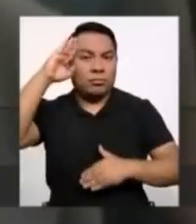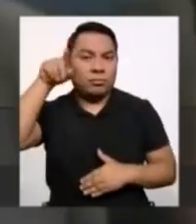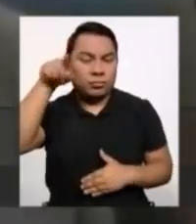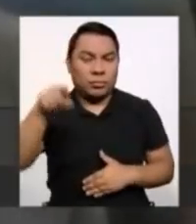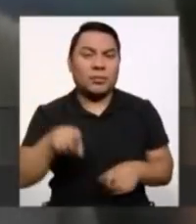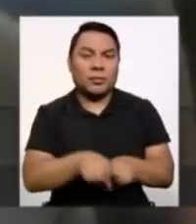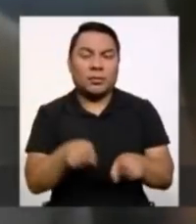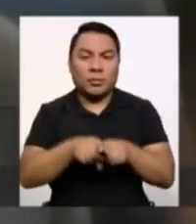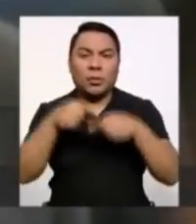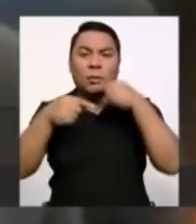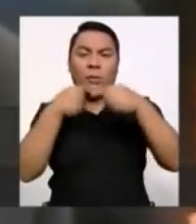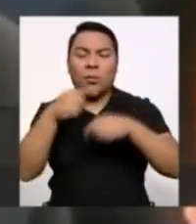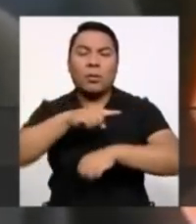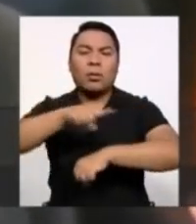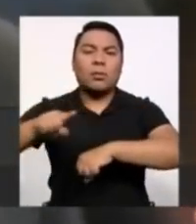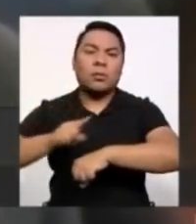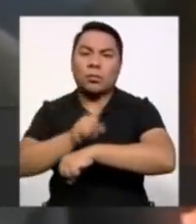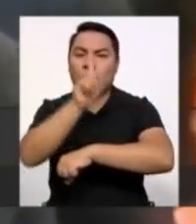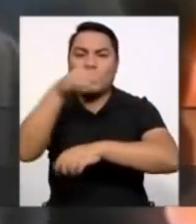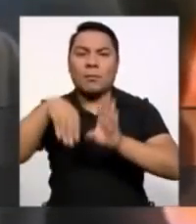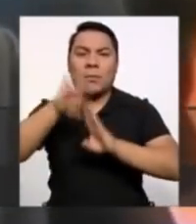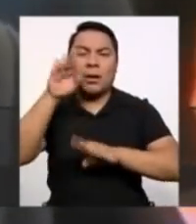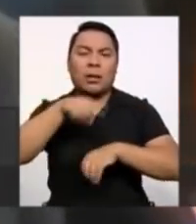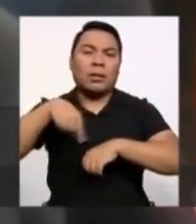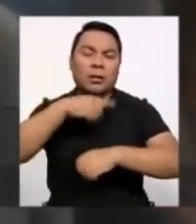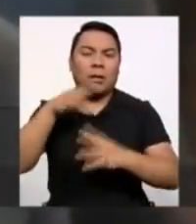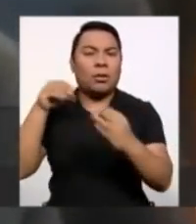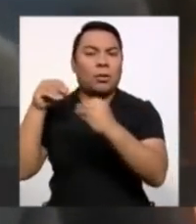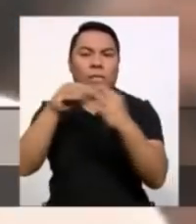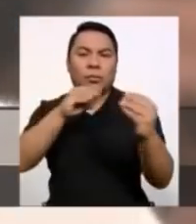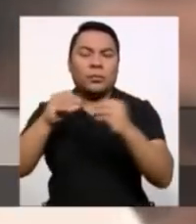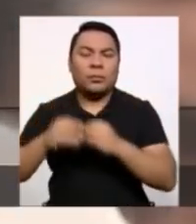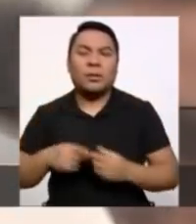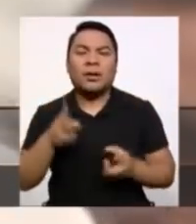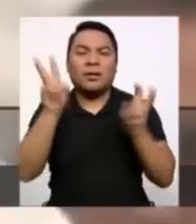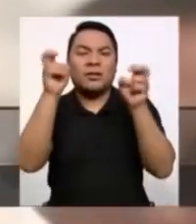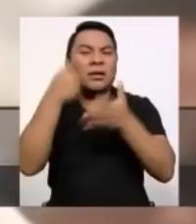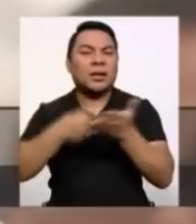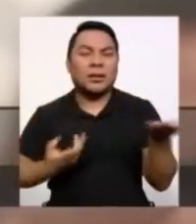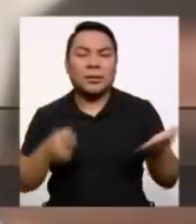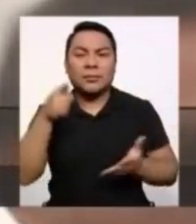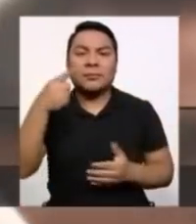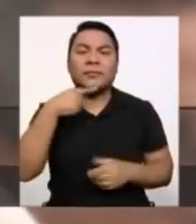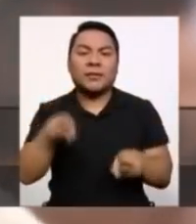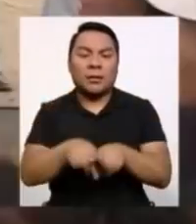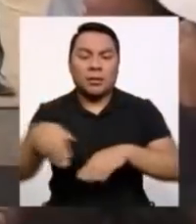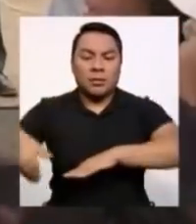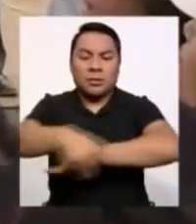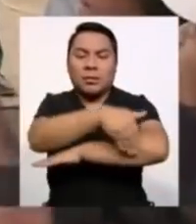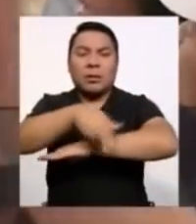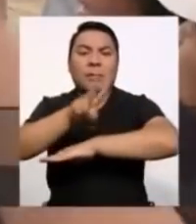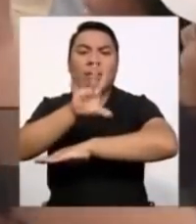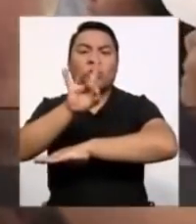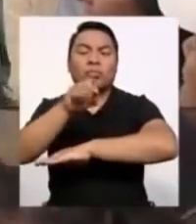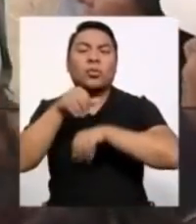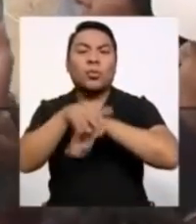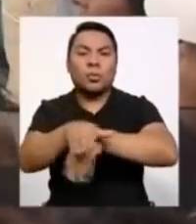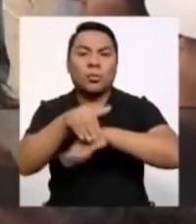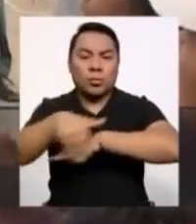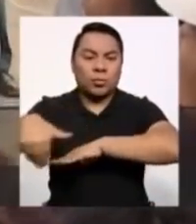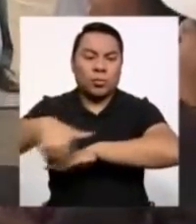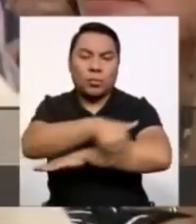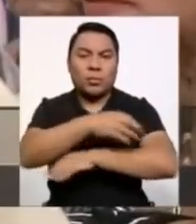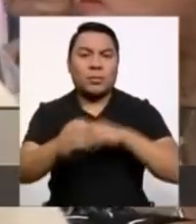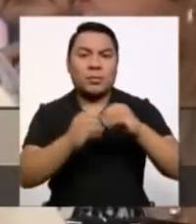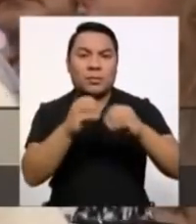La diligencia demoró más de una hora. Entre los temas abordados estarían el bypass de 28 de julio ejecutado por la gestión